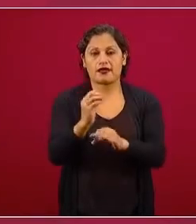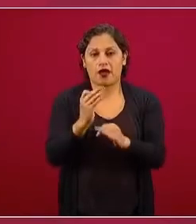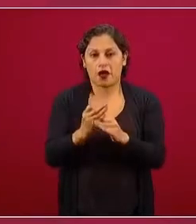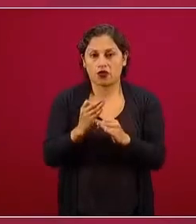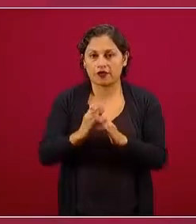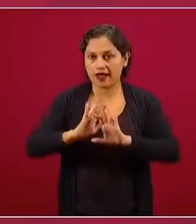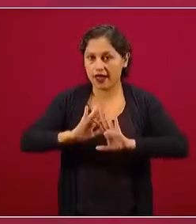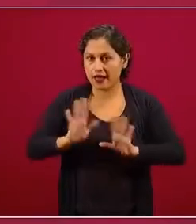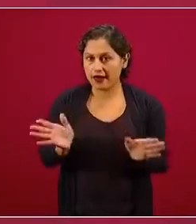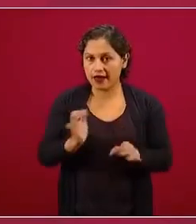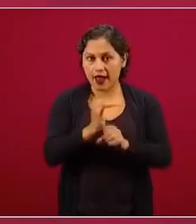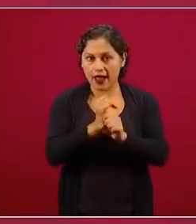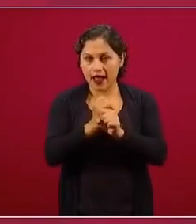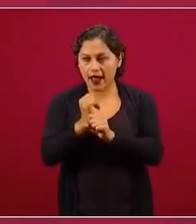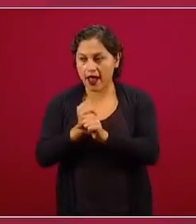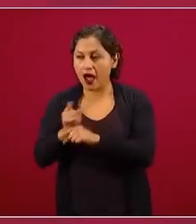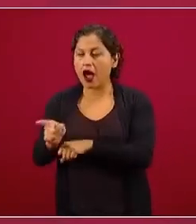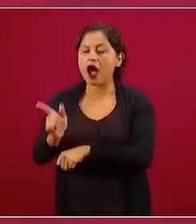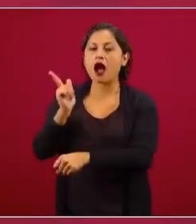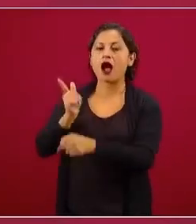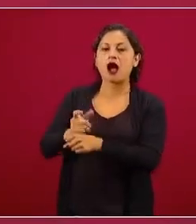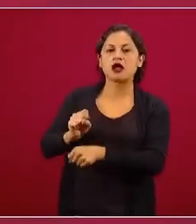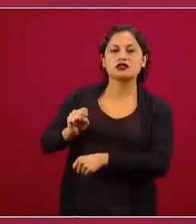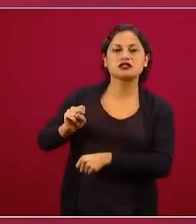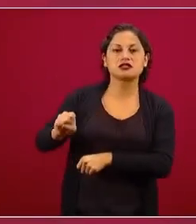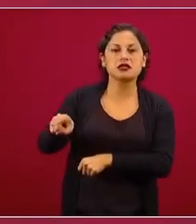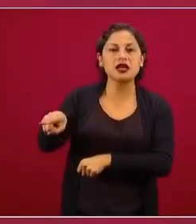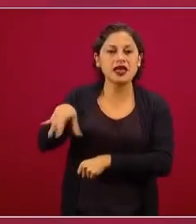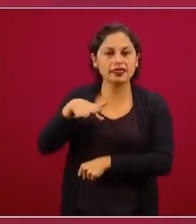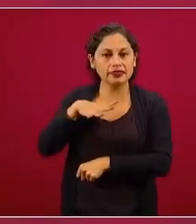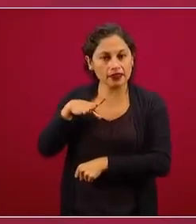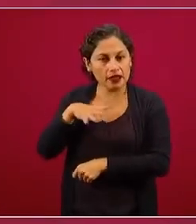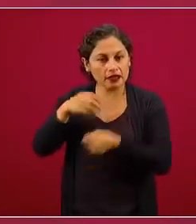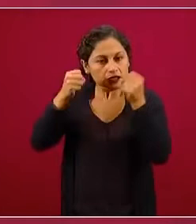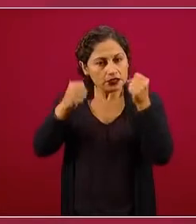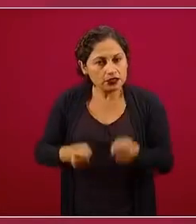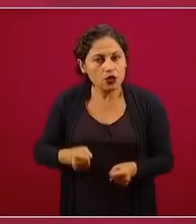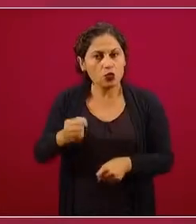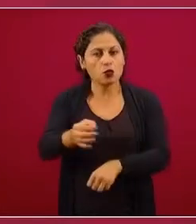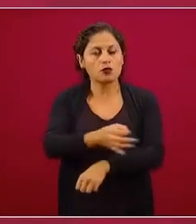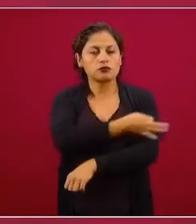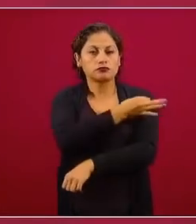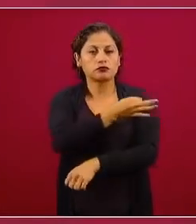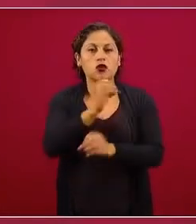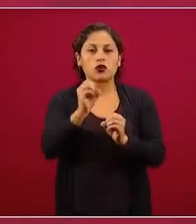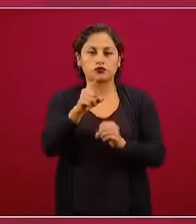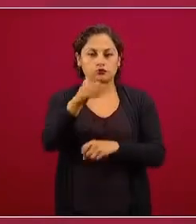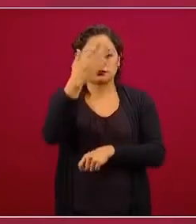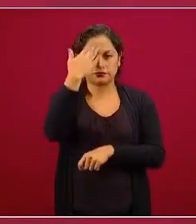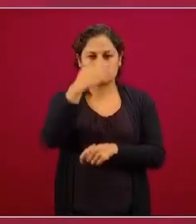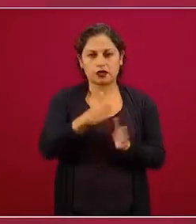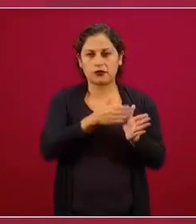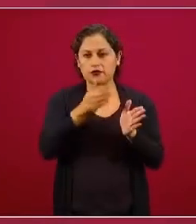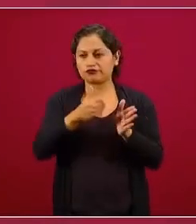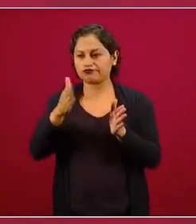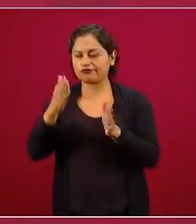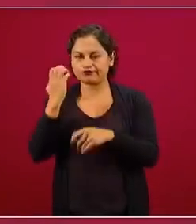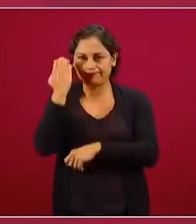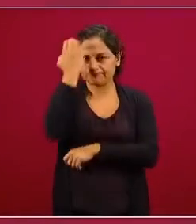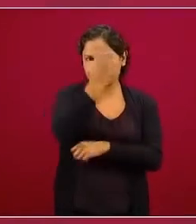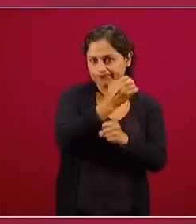a través de su información, de la publicación o de las diferentes fases y estudios por las cuales las